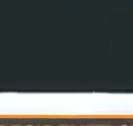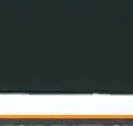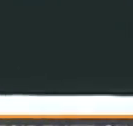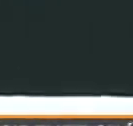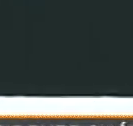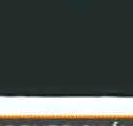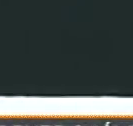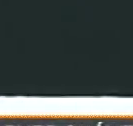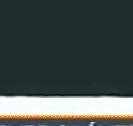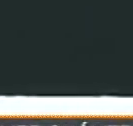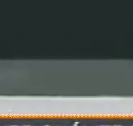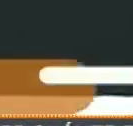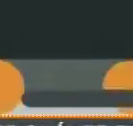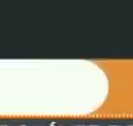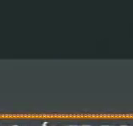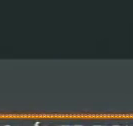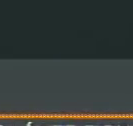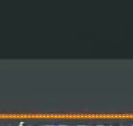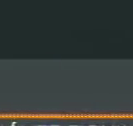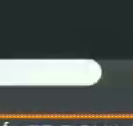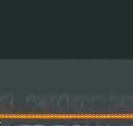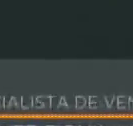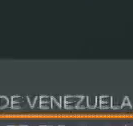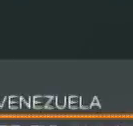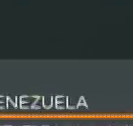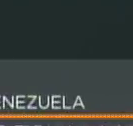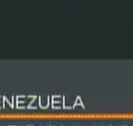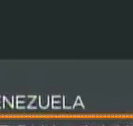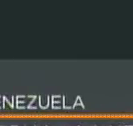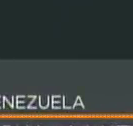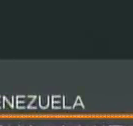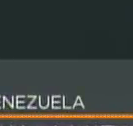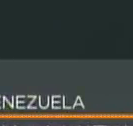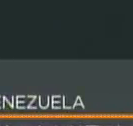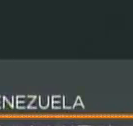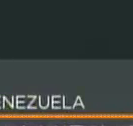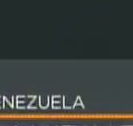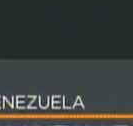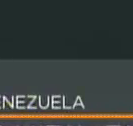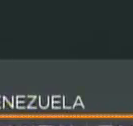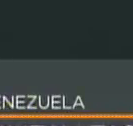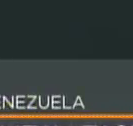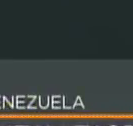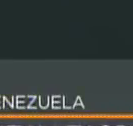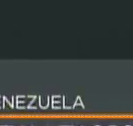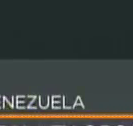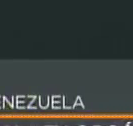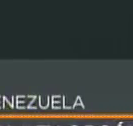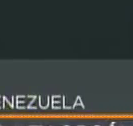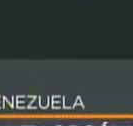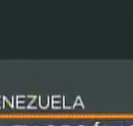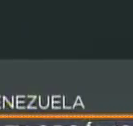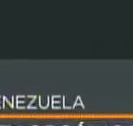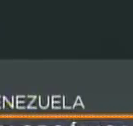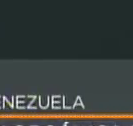camarada primer vicepresidente Diosdado Cabello Rondón, constituyente,